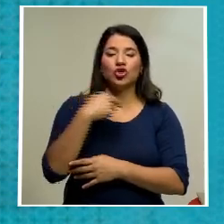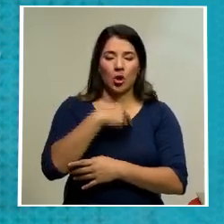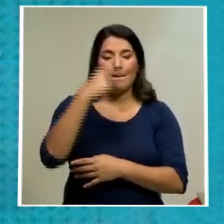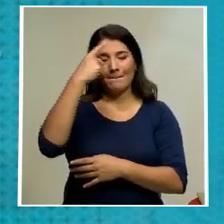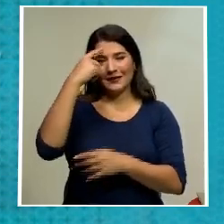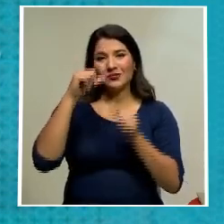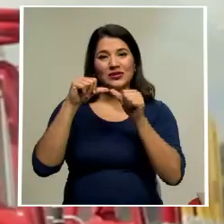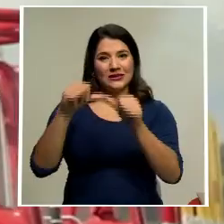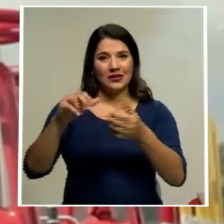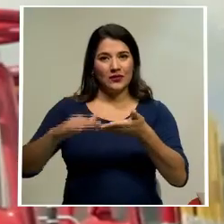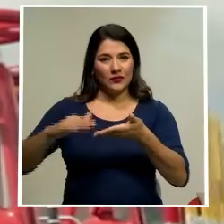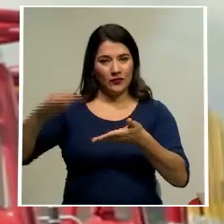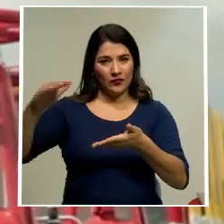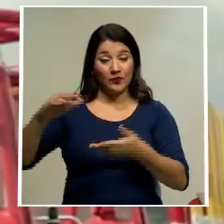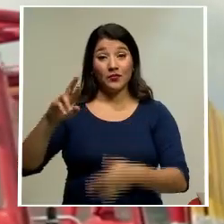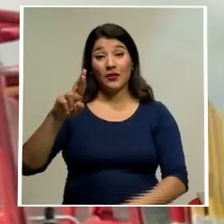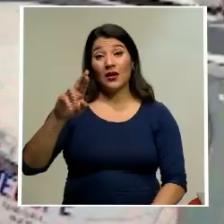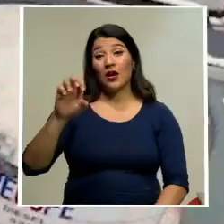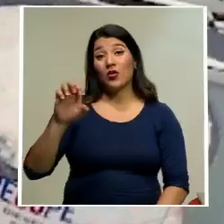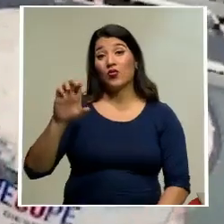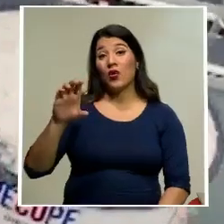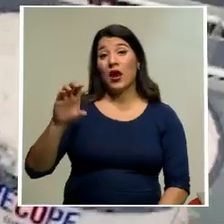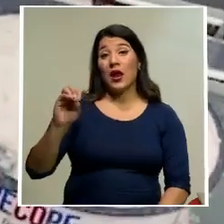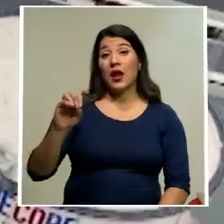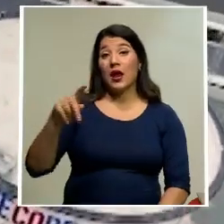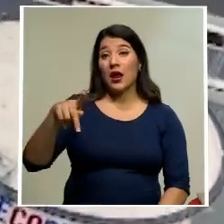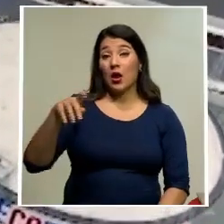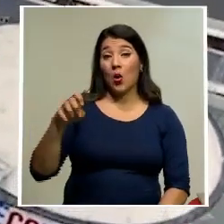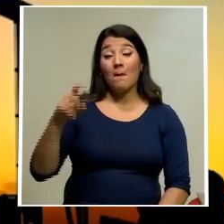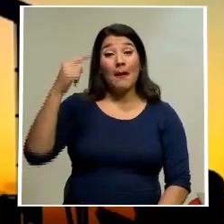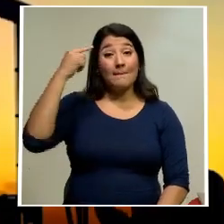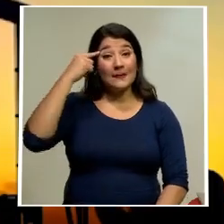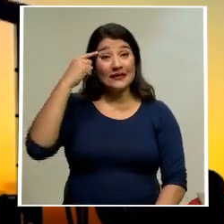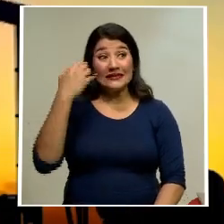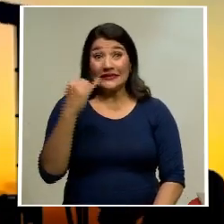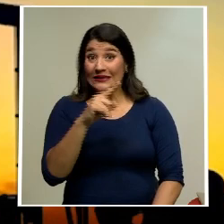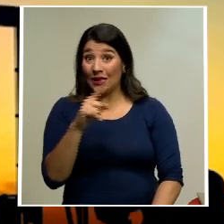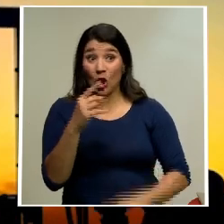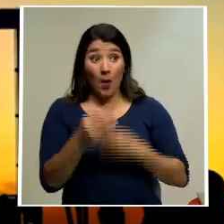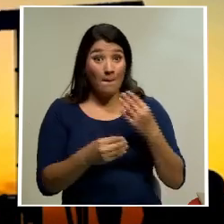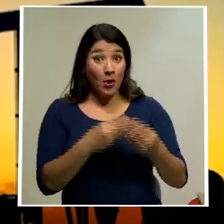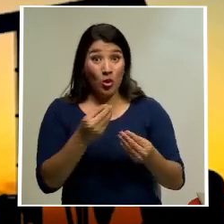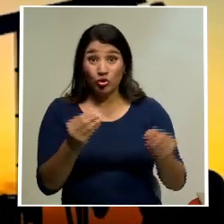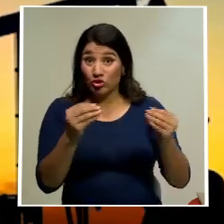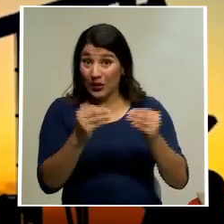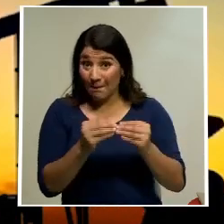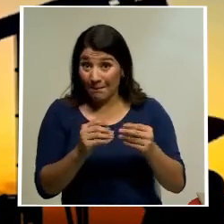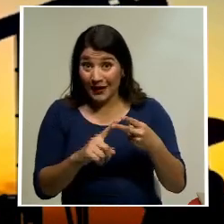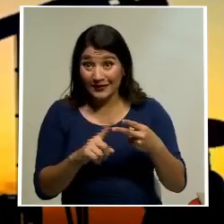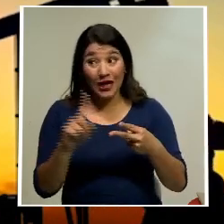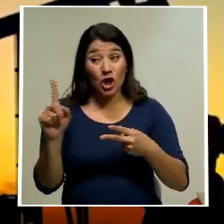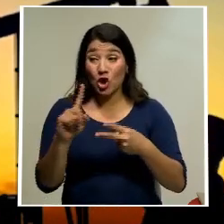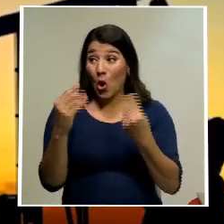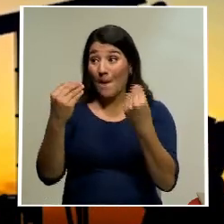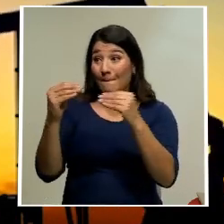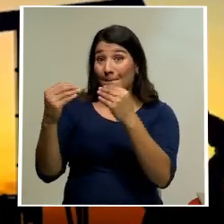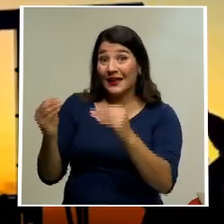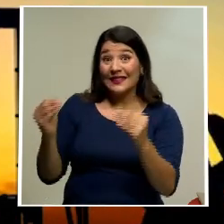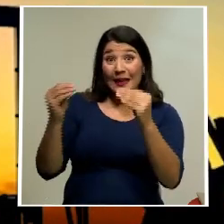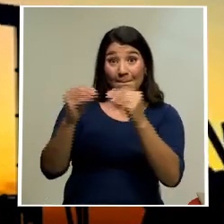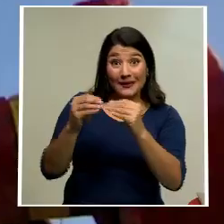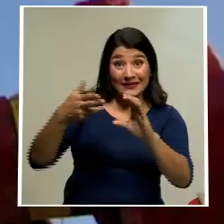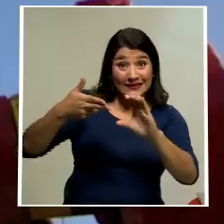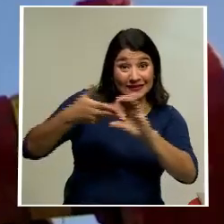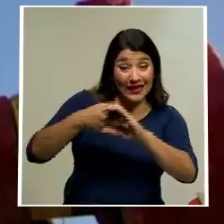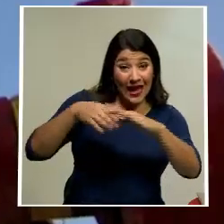el 2022. Recope también considera que si no aumenta la producción y la oferta de petróleo en el mundo por la pandemia, los